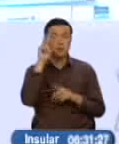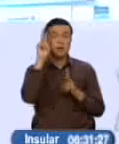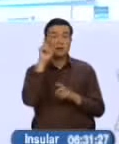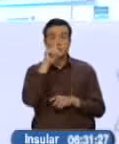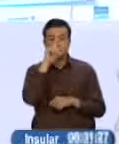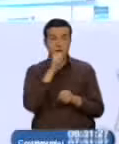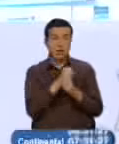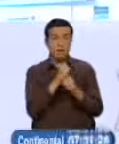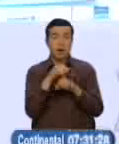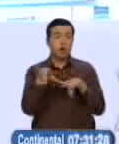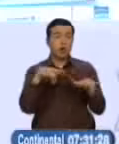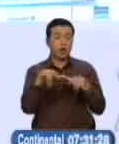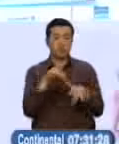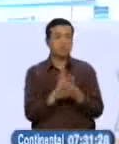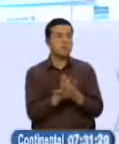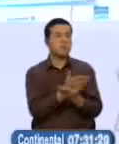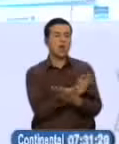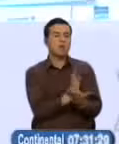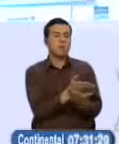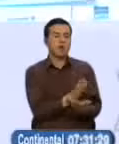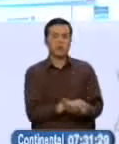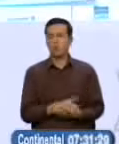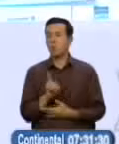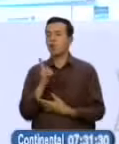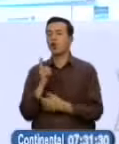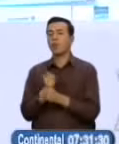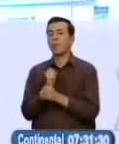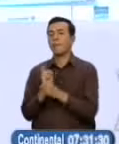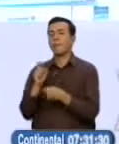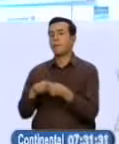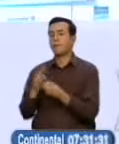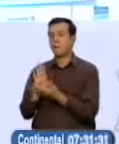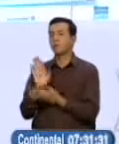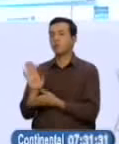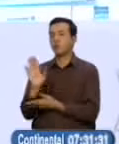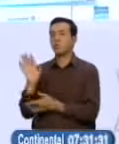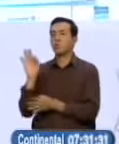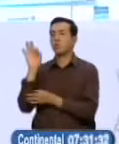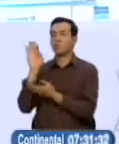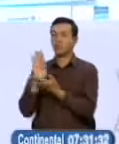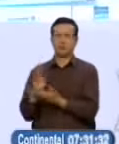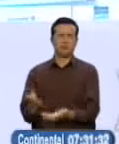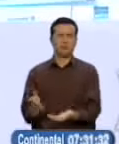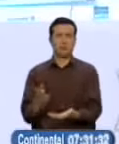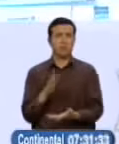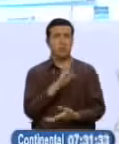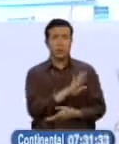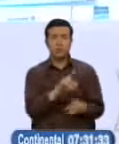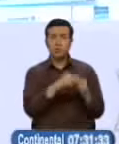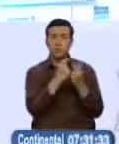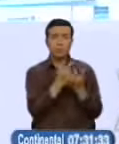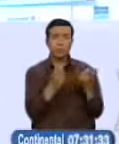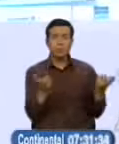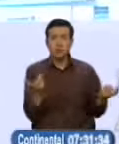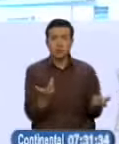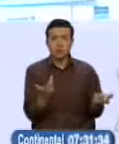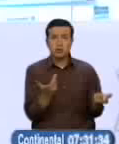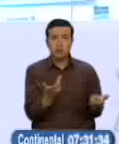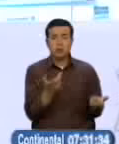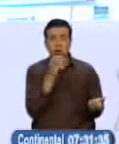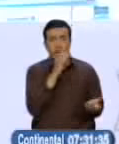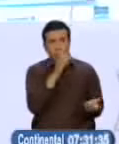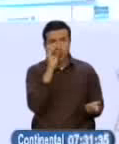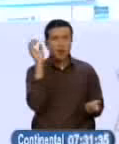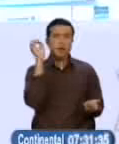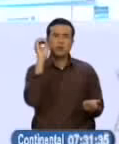comillas, informales. Y entre esos categorización de trabajadores siempre estuvieron los artistas, que no estaban considerados